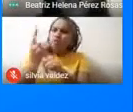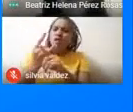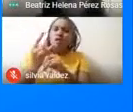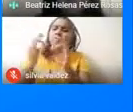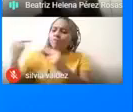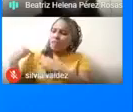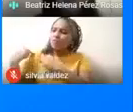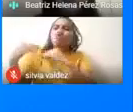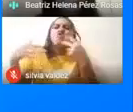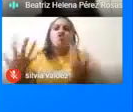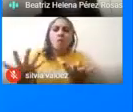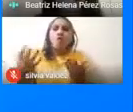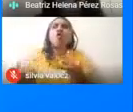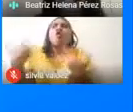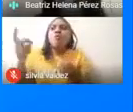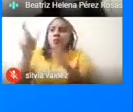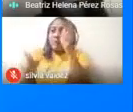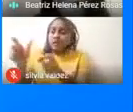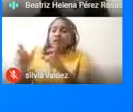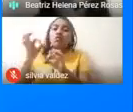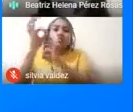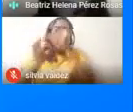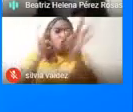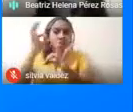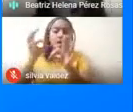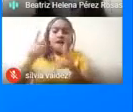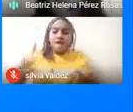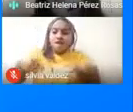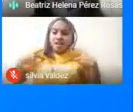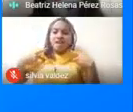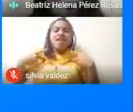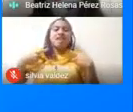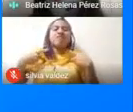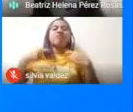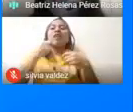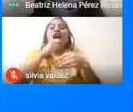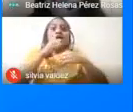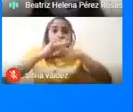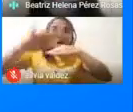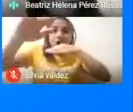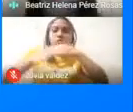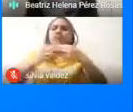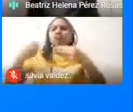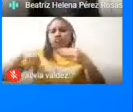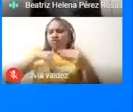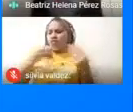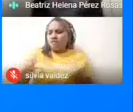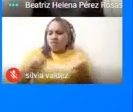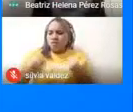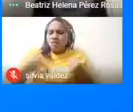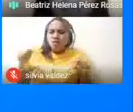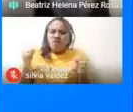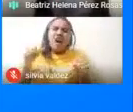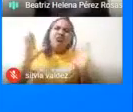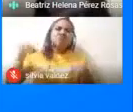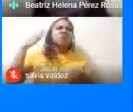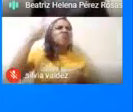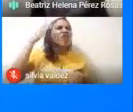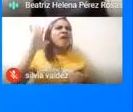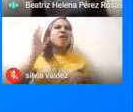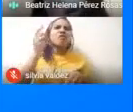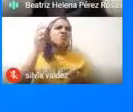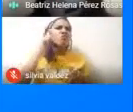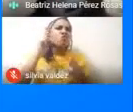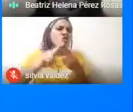industria cuide de la vida submarina? Tal vez los que trabajamos en Bogotá, pues no vemos mucho este último compromiso, o de